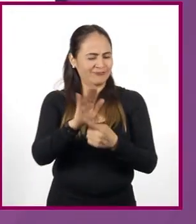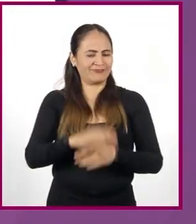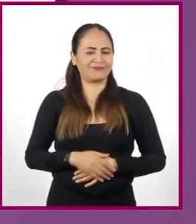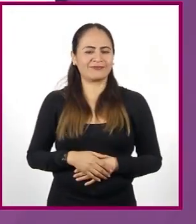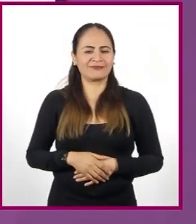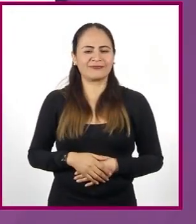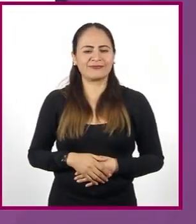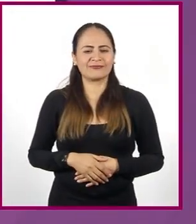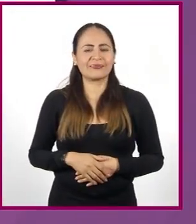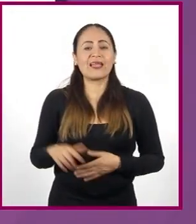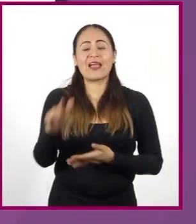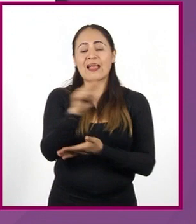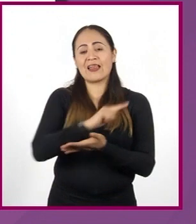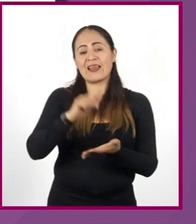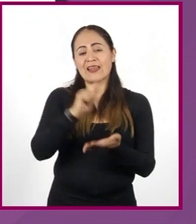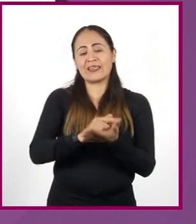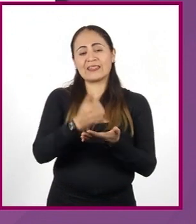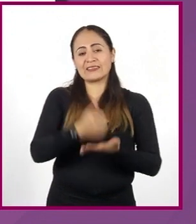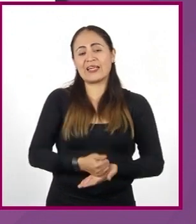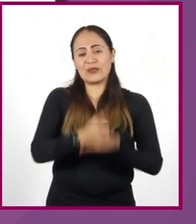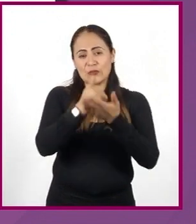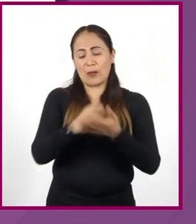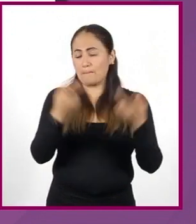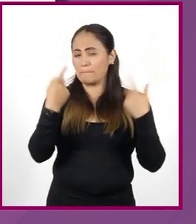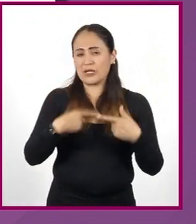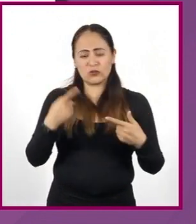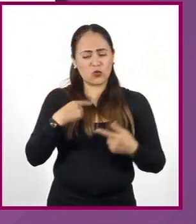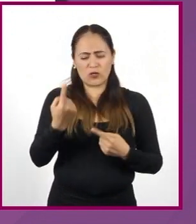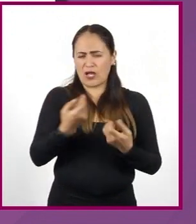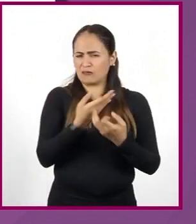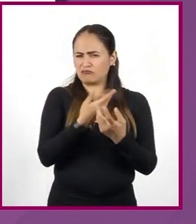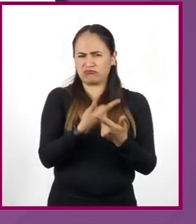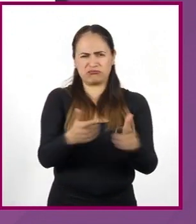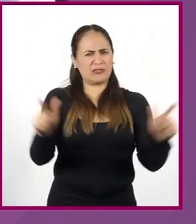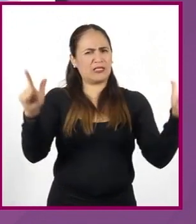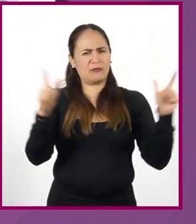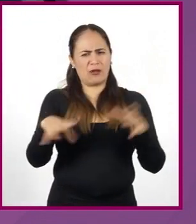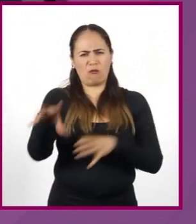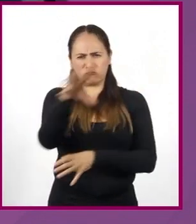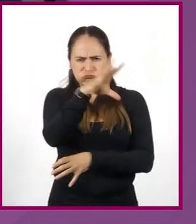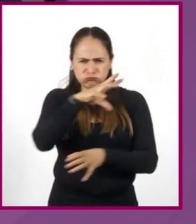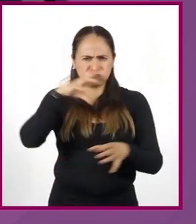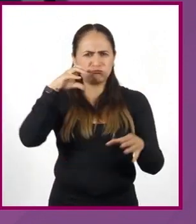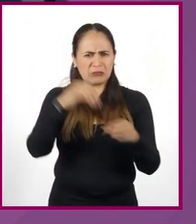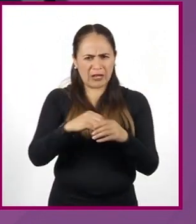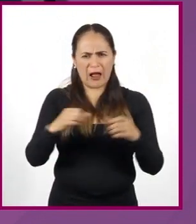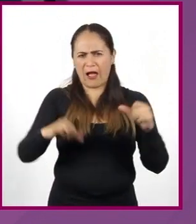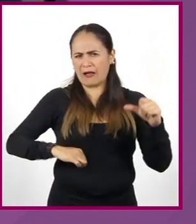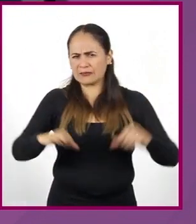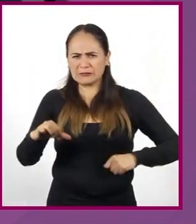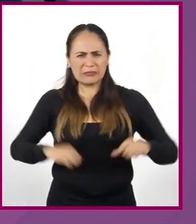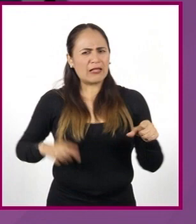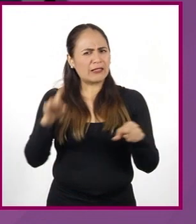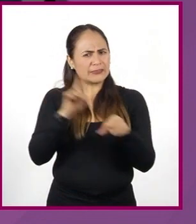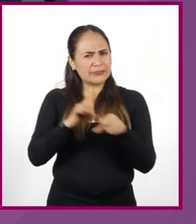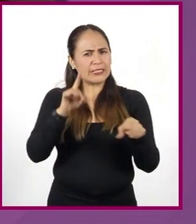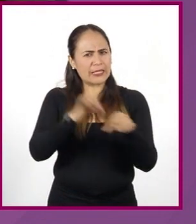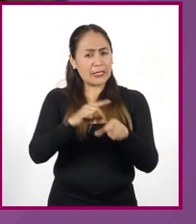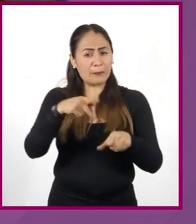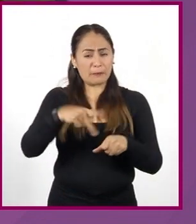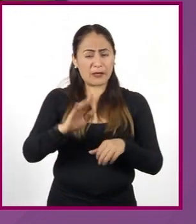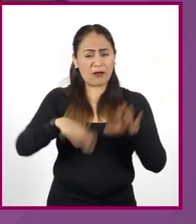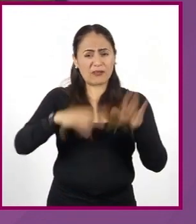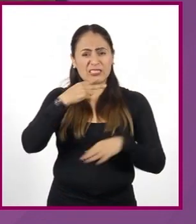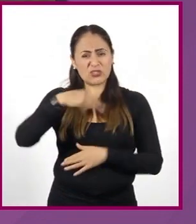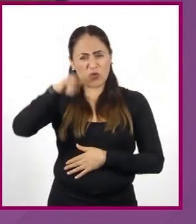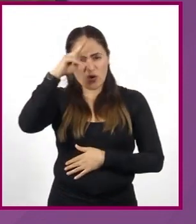Las leyes contribuyen a incluir a cualquier individuo en todas las actividades cotidianas. Sin embargo, la ignorancia,